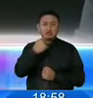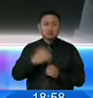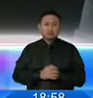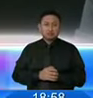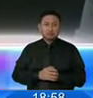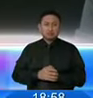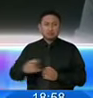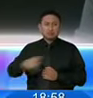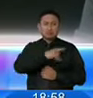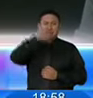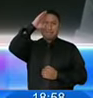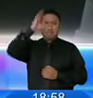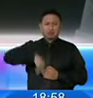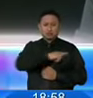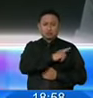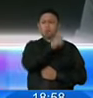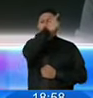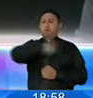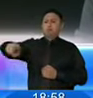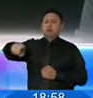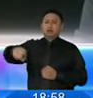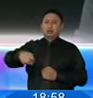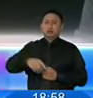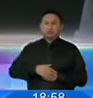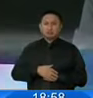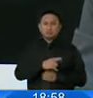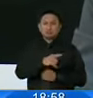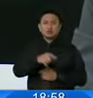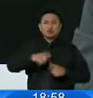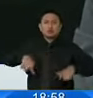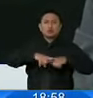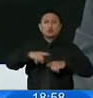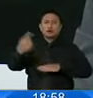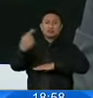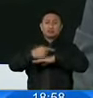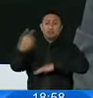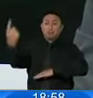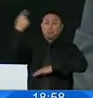a la fuerza pública para que se me reduzca en el lugar en el